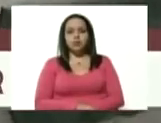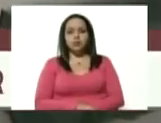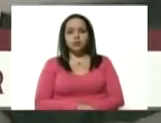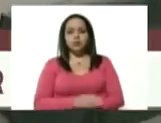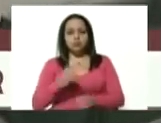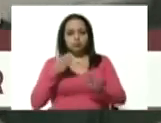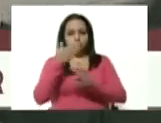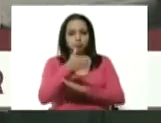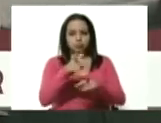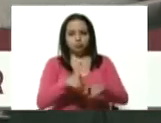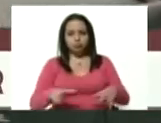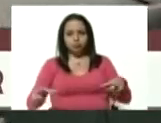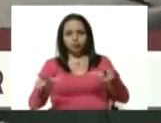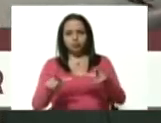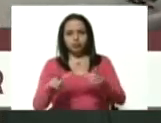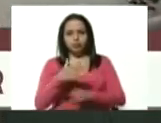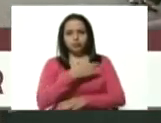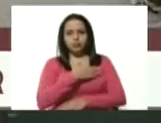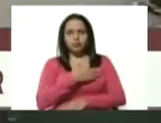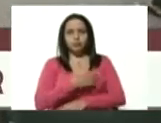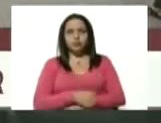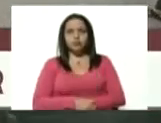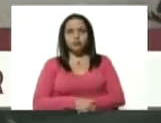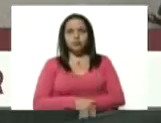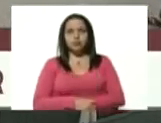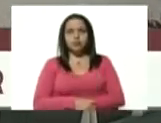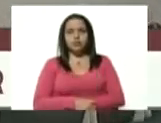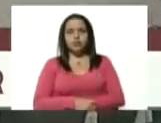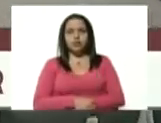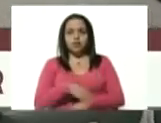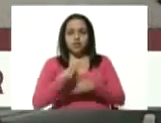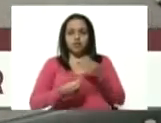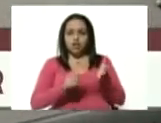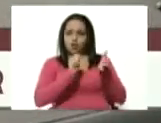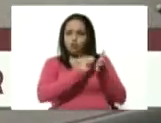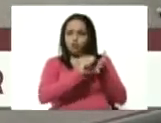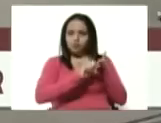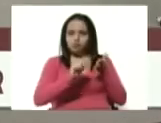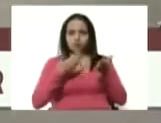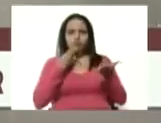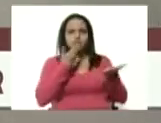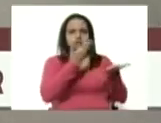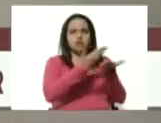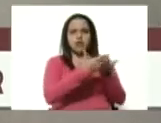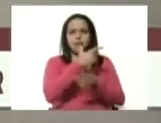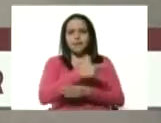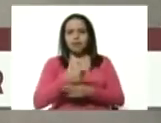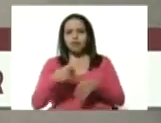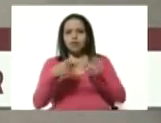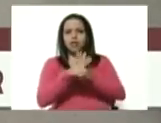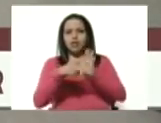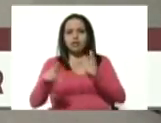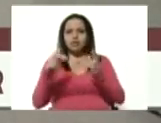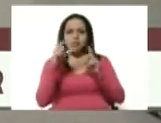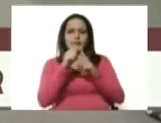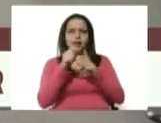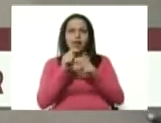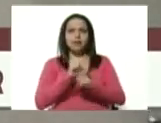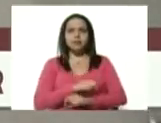yo recuerdo que Elena Salcedo agarró un papelito donde escribió solicitando a los organizadores un derecho de palabra. Eso era una cuestión